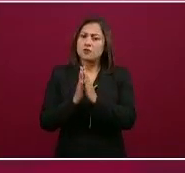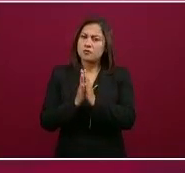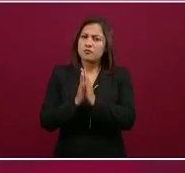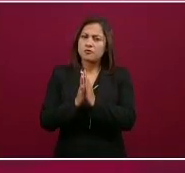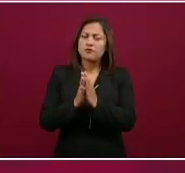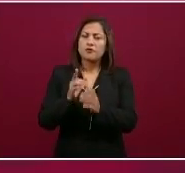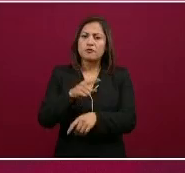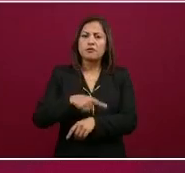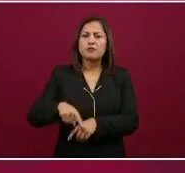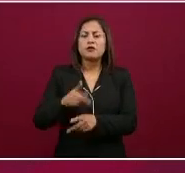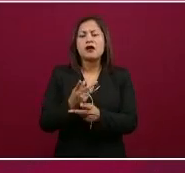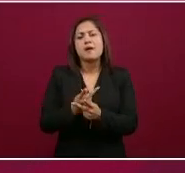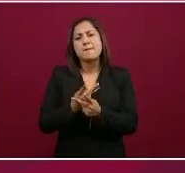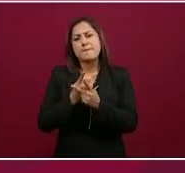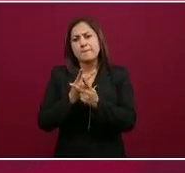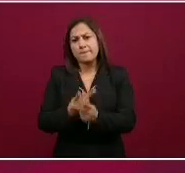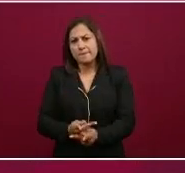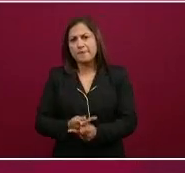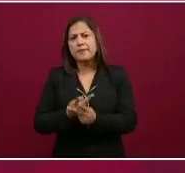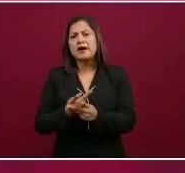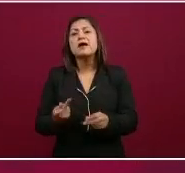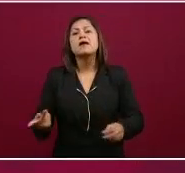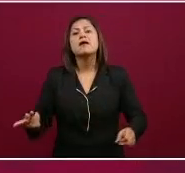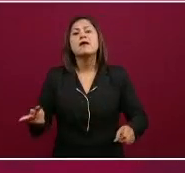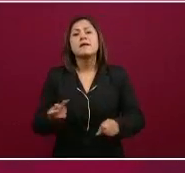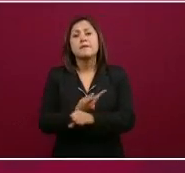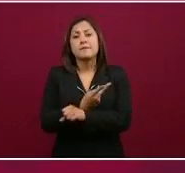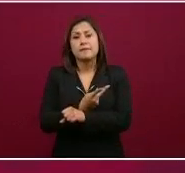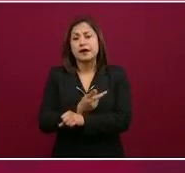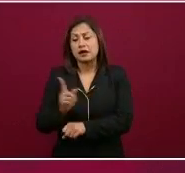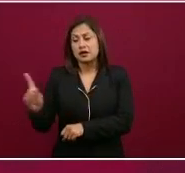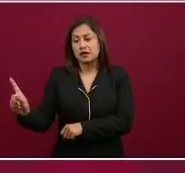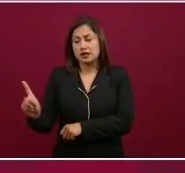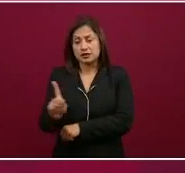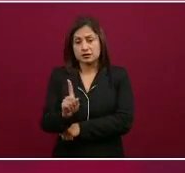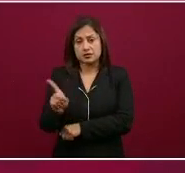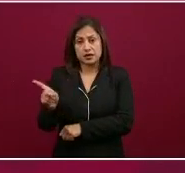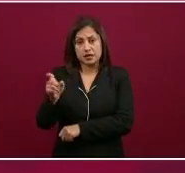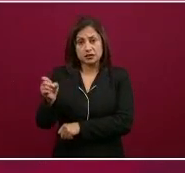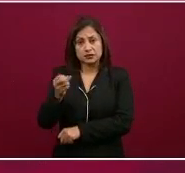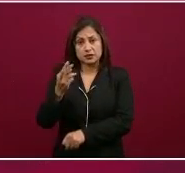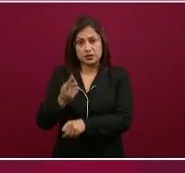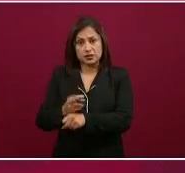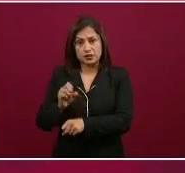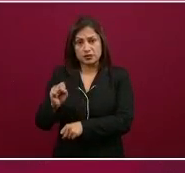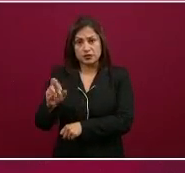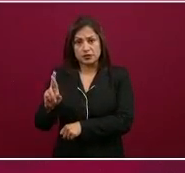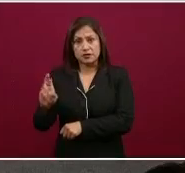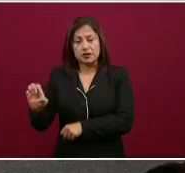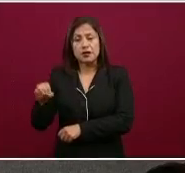informe de Marcelo Ebrard y